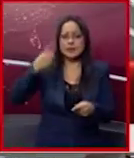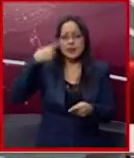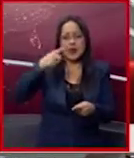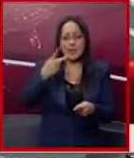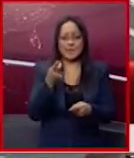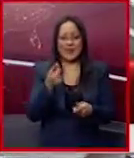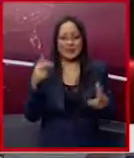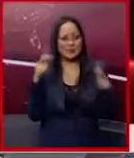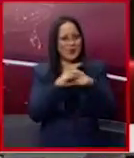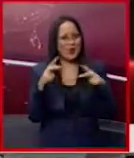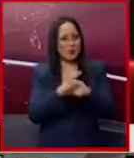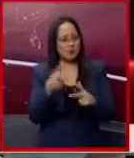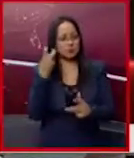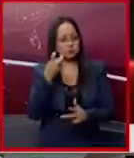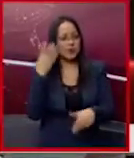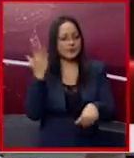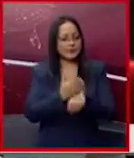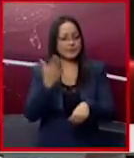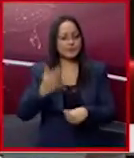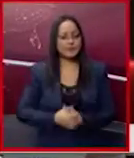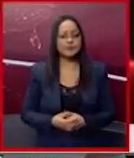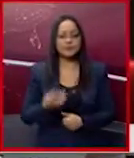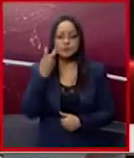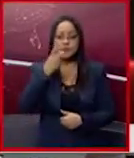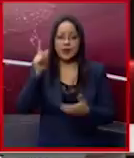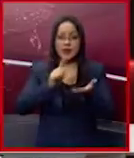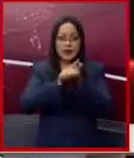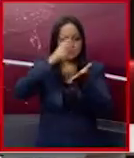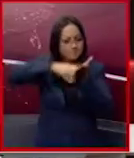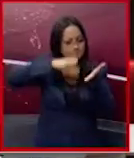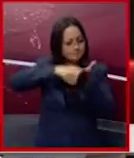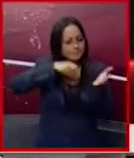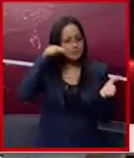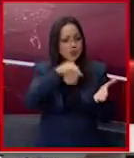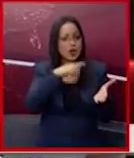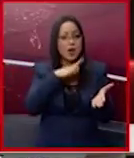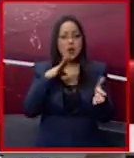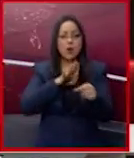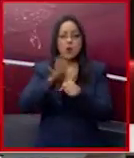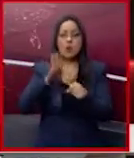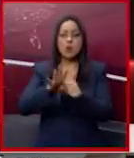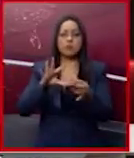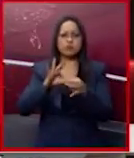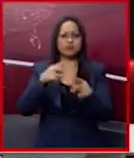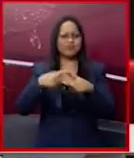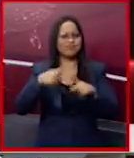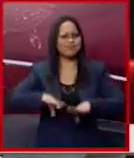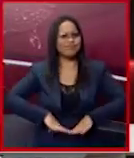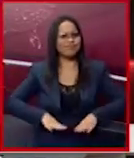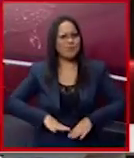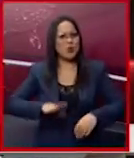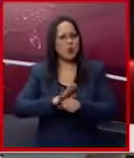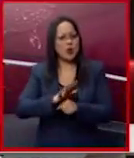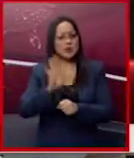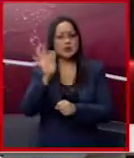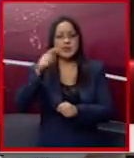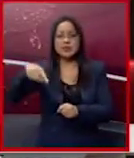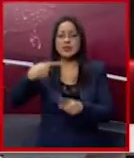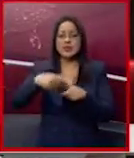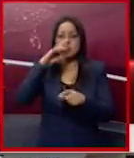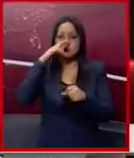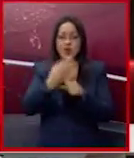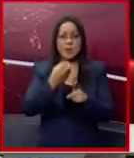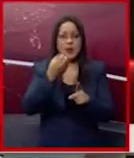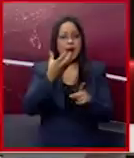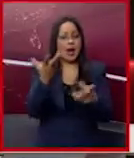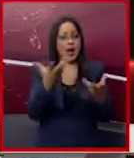perros. Con estas reformas se sancionarán, entre otras conductas, a quienes organicen o